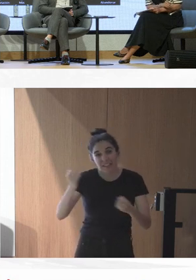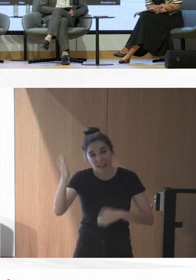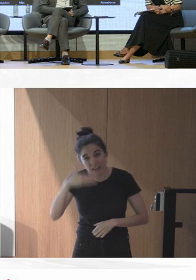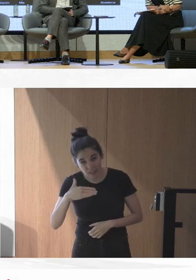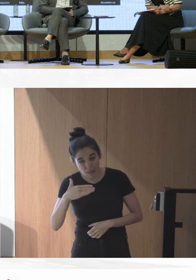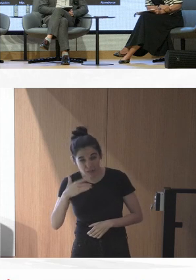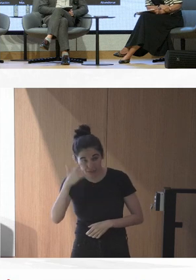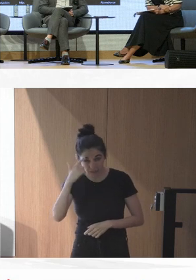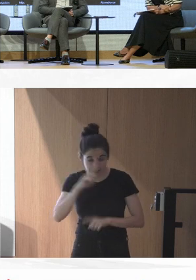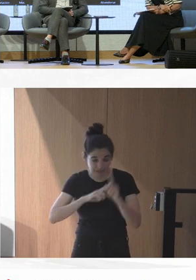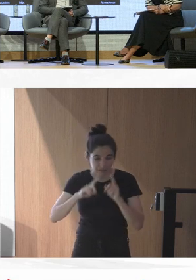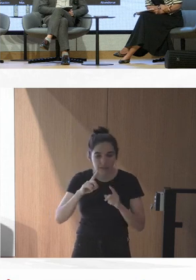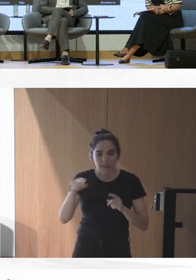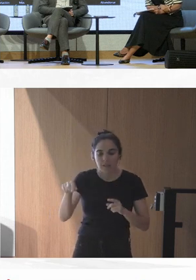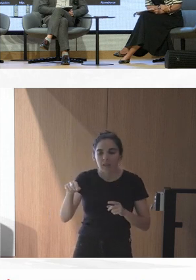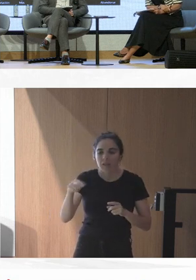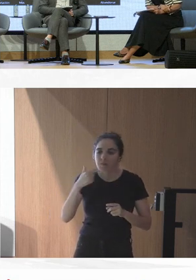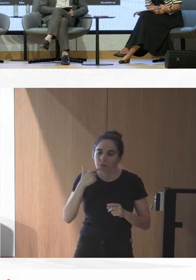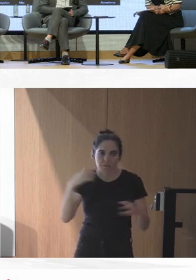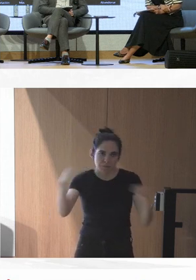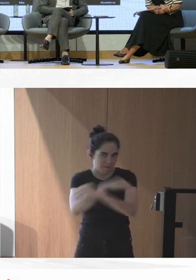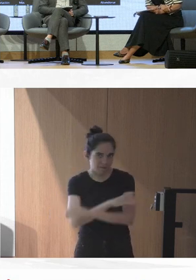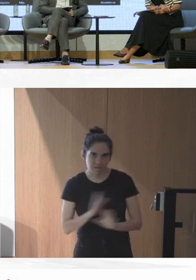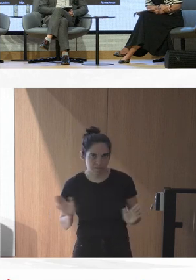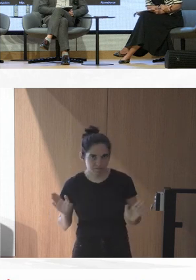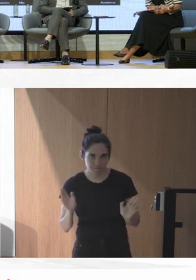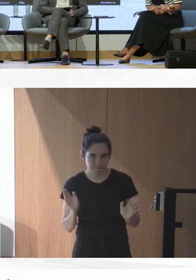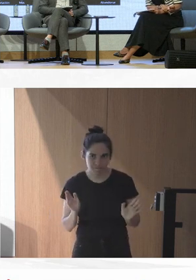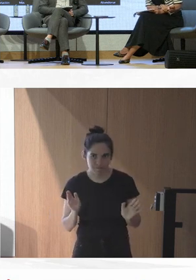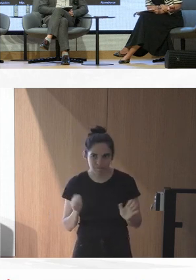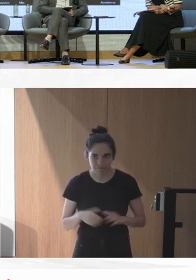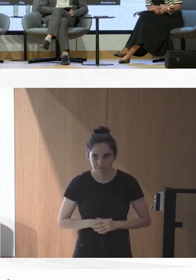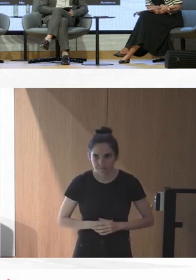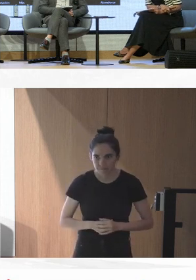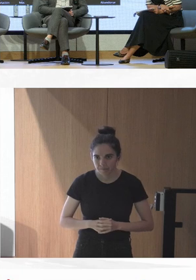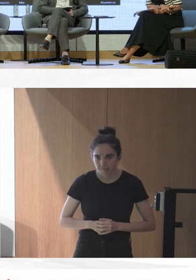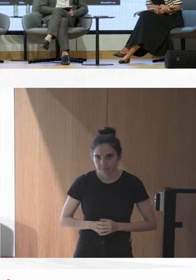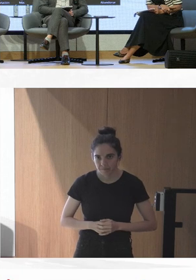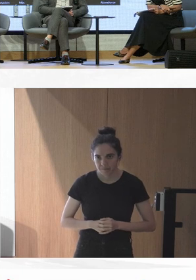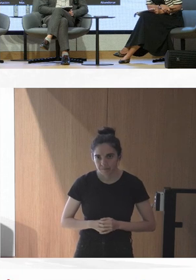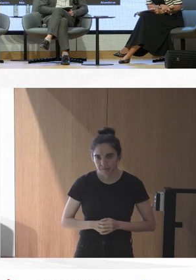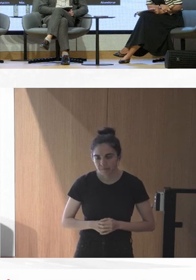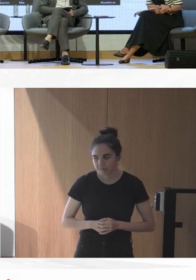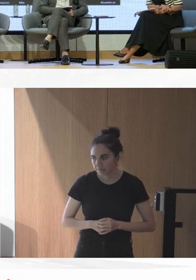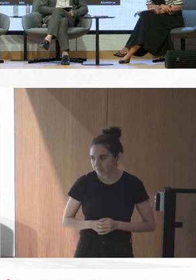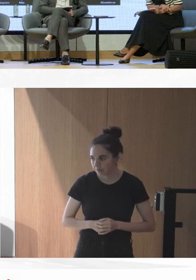cuestiones y las considera contrarias a sus requisitos.